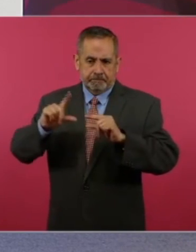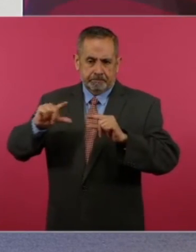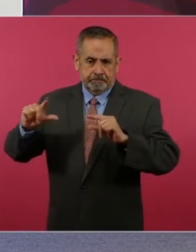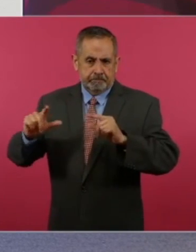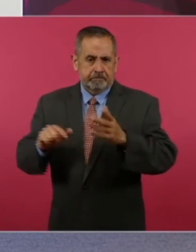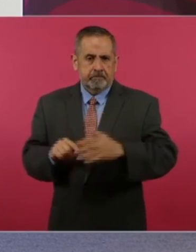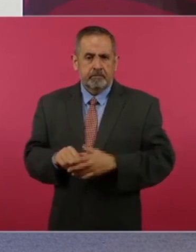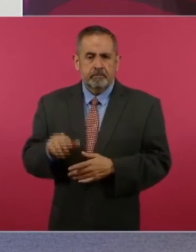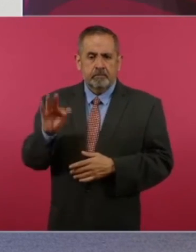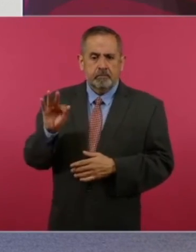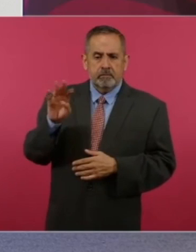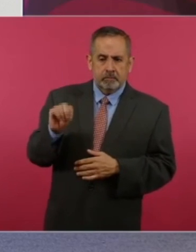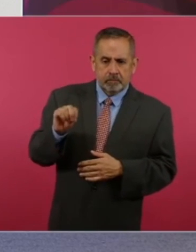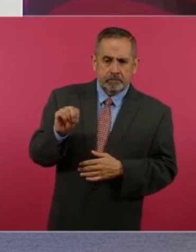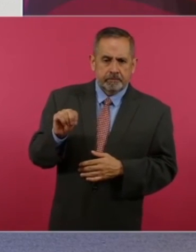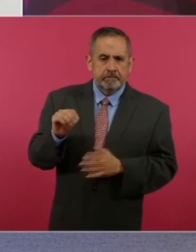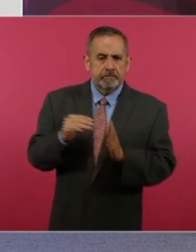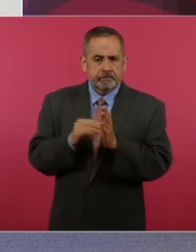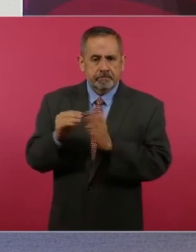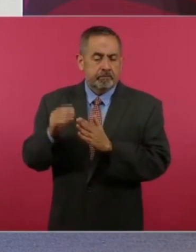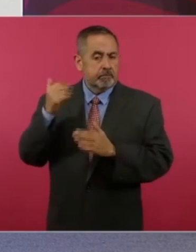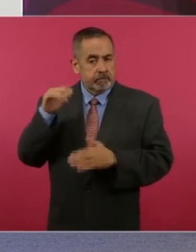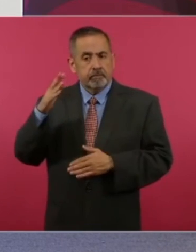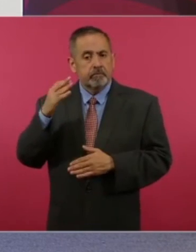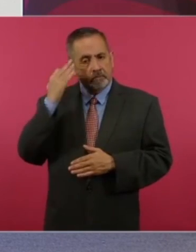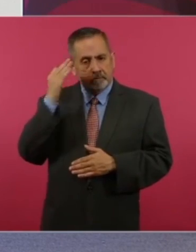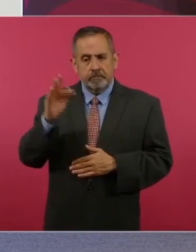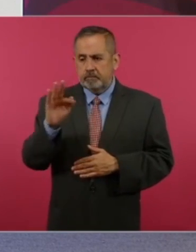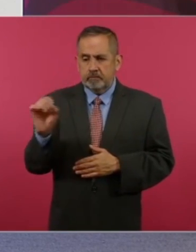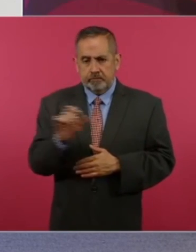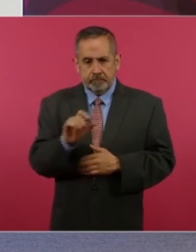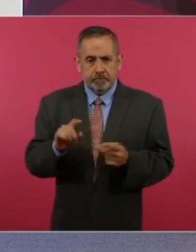Eran 49 millones con Fox en pobreza,